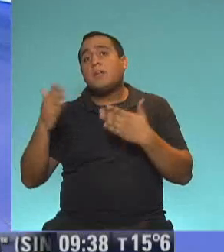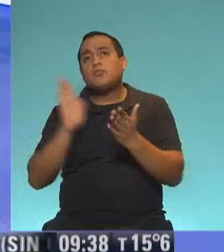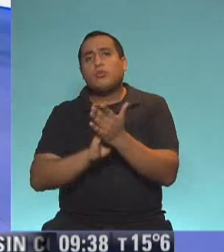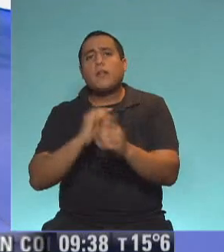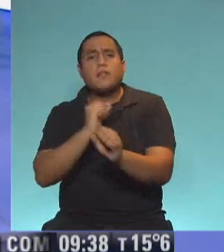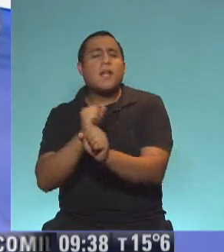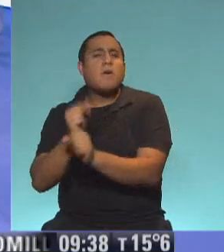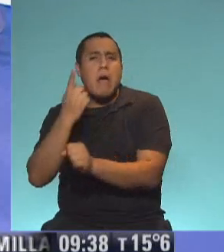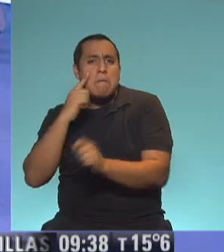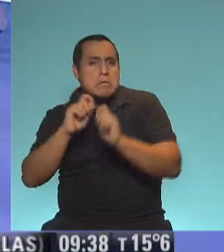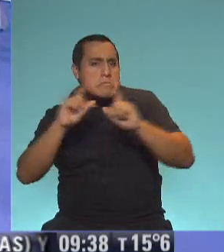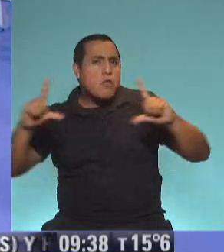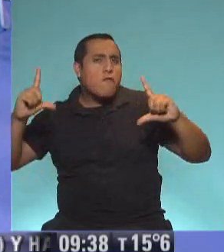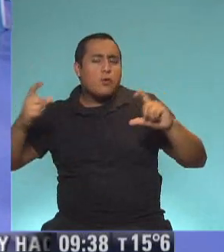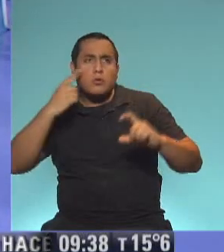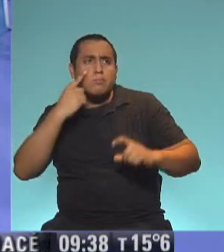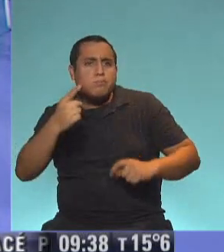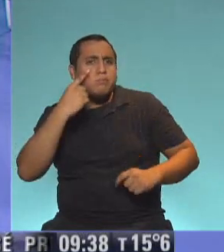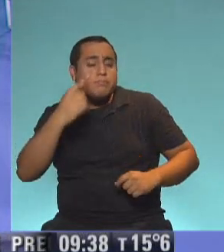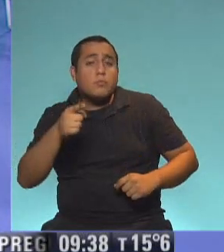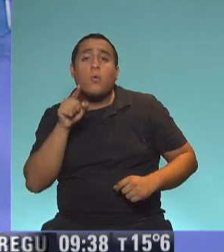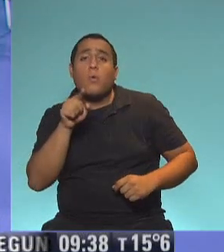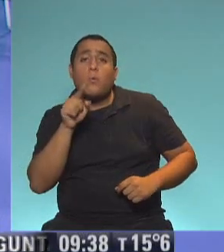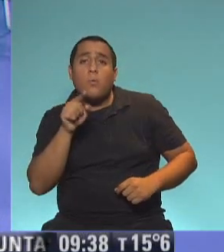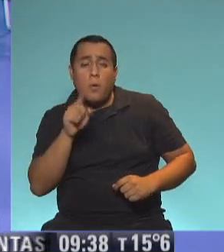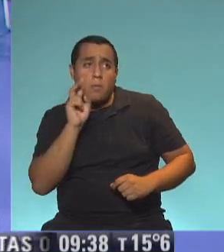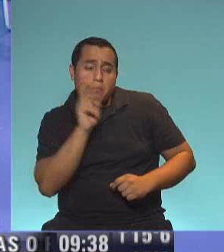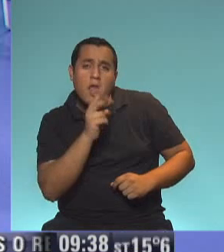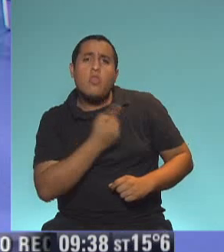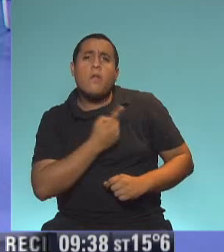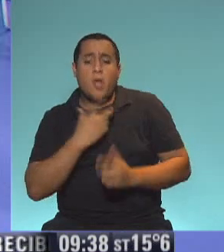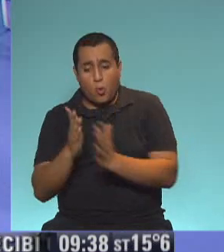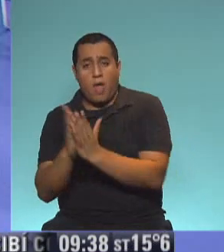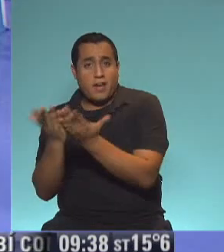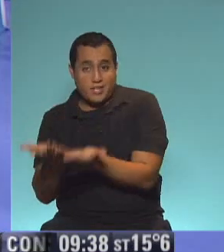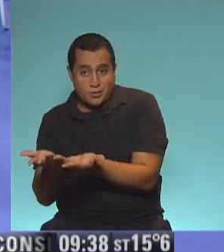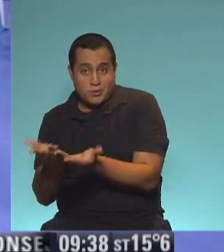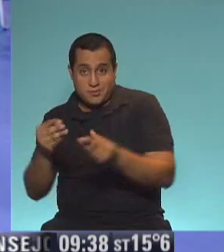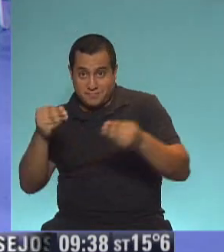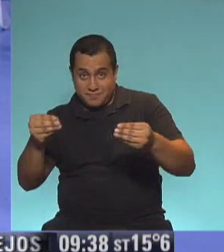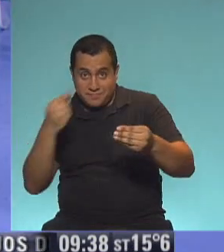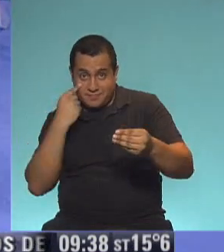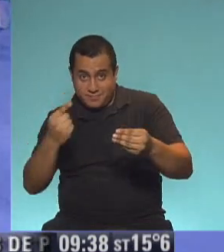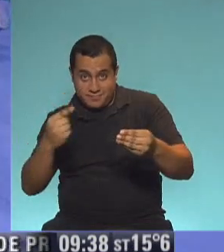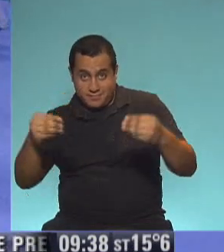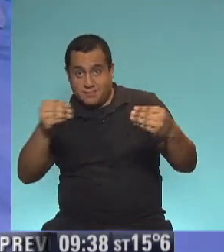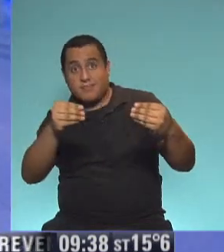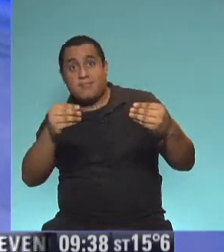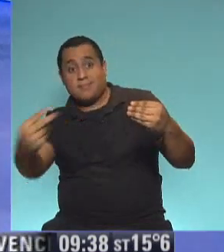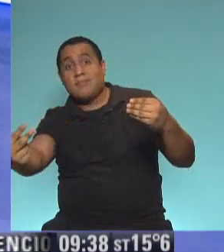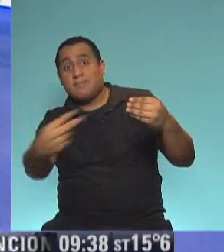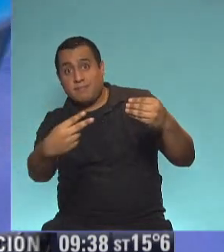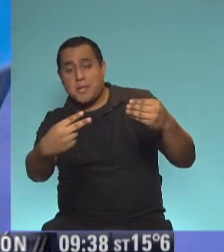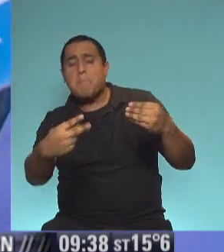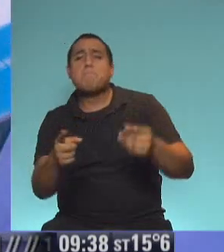algunas imágenes, algunas fotos que ustedes las pueden encontrar en el cuadernillo. Acá está el cuadernillo. El cuadernillo, si les llegó